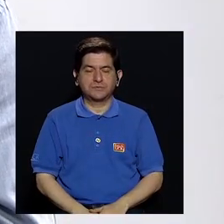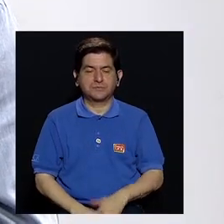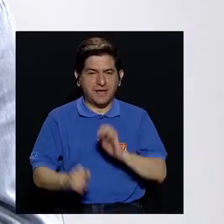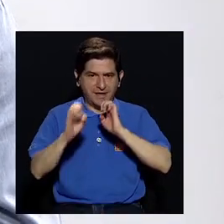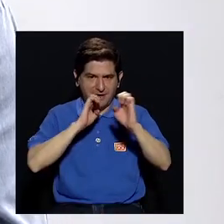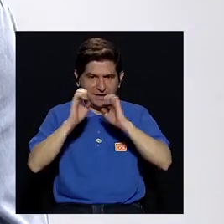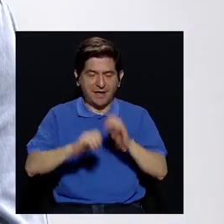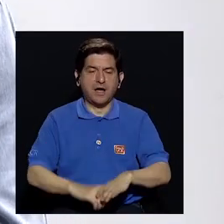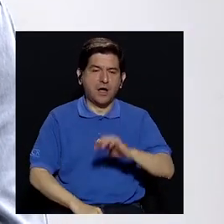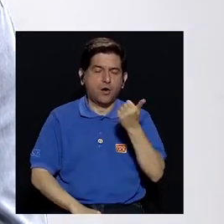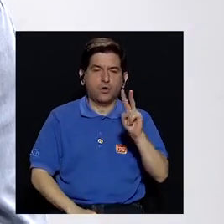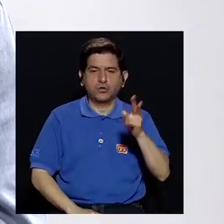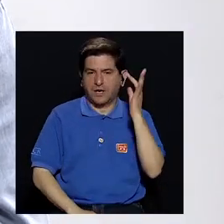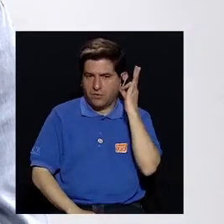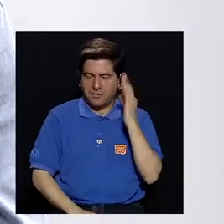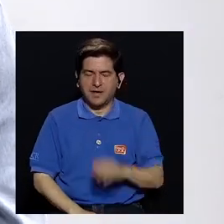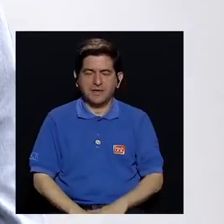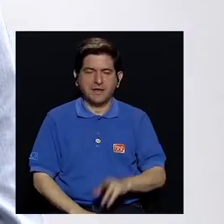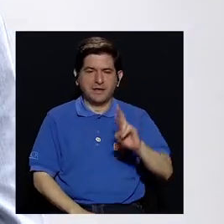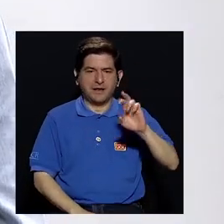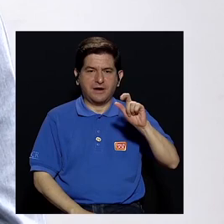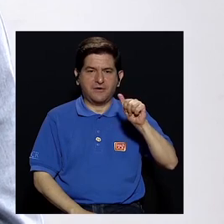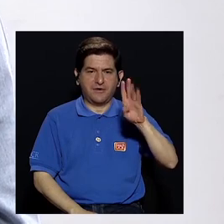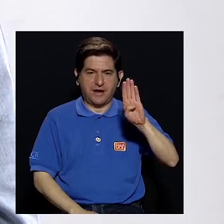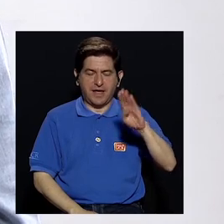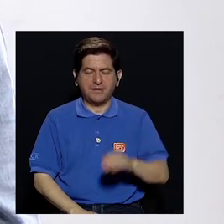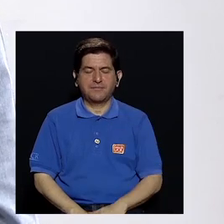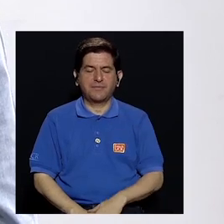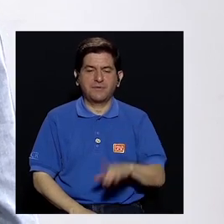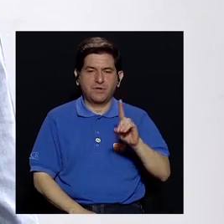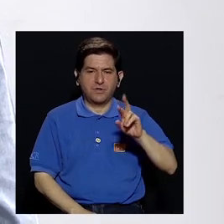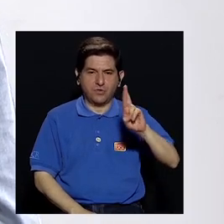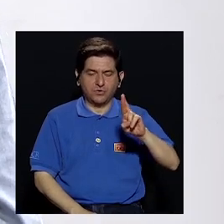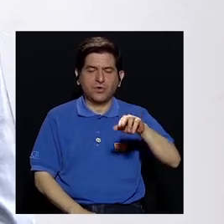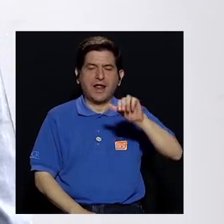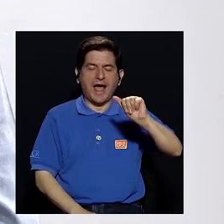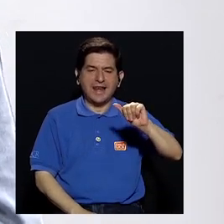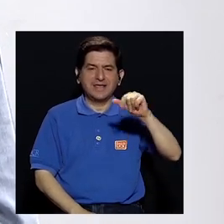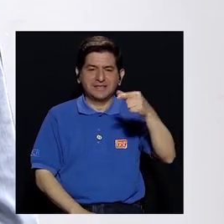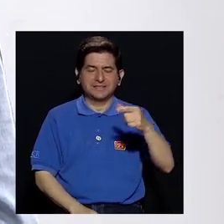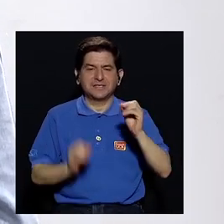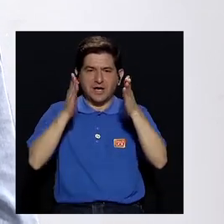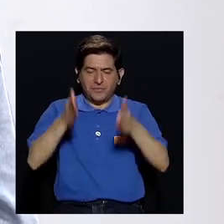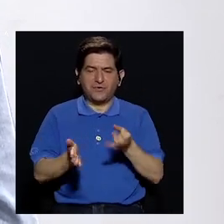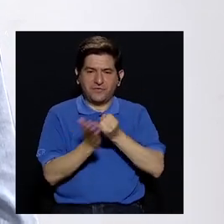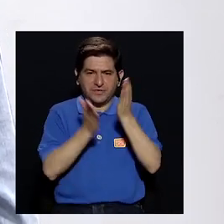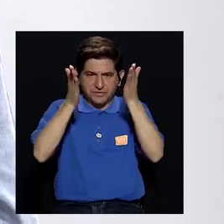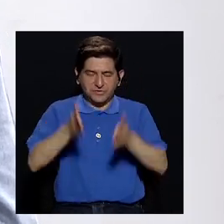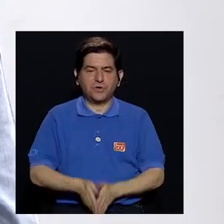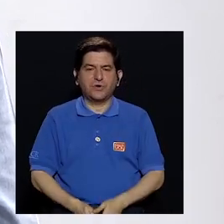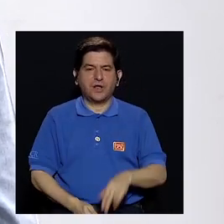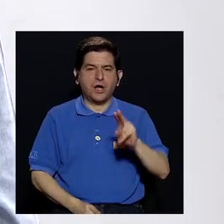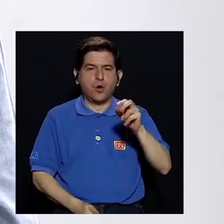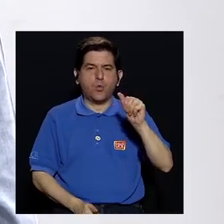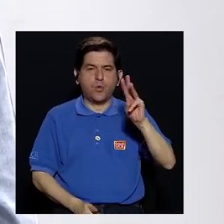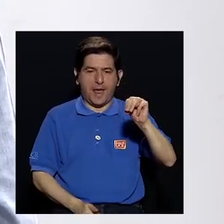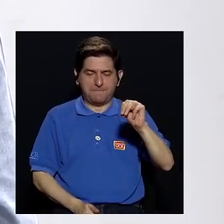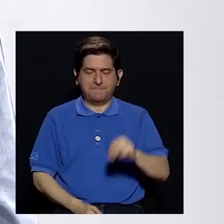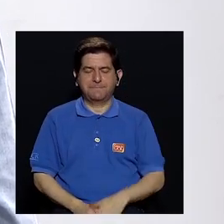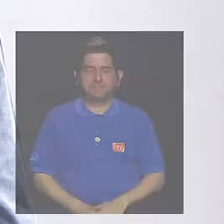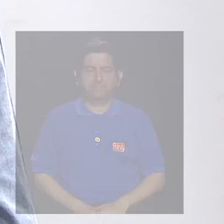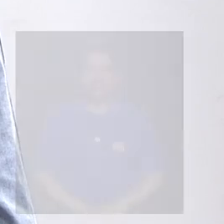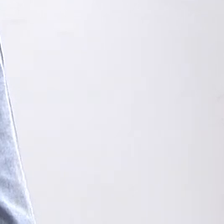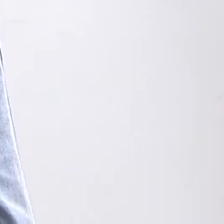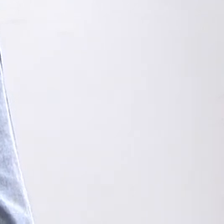ya regresamos con todas y todos ustedes para entrevistar a otra compañera de relapse la doctora alicia